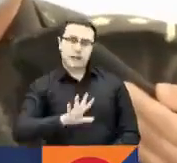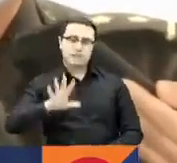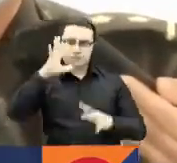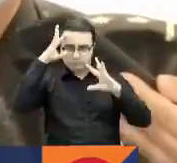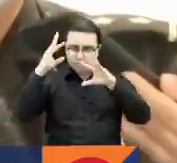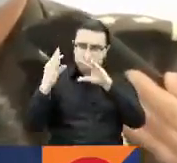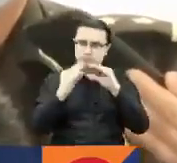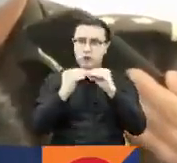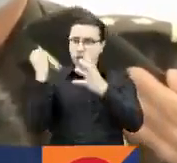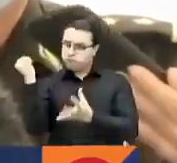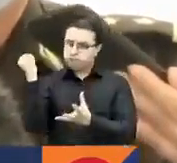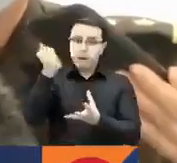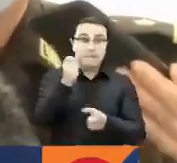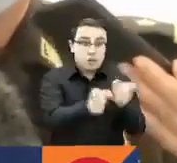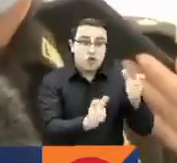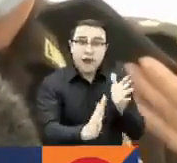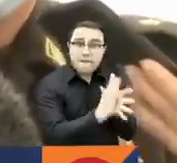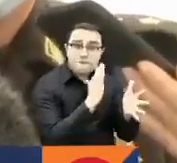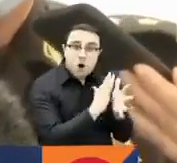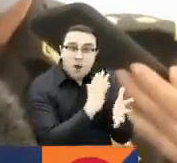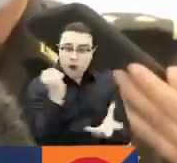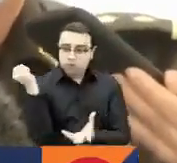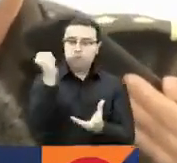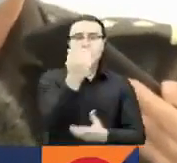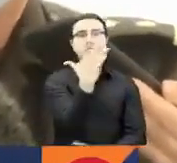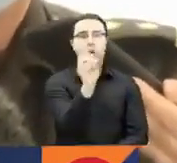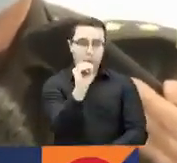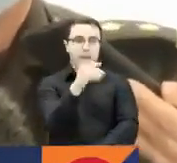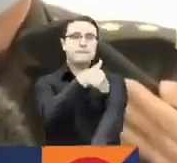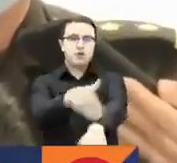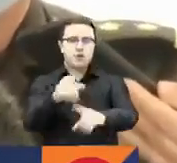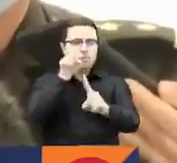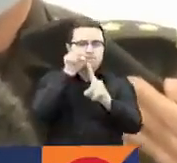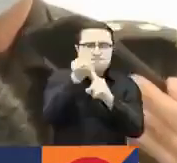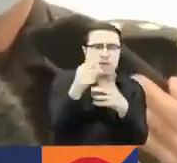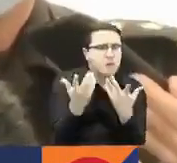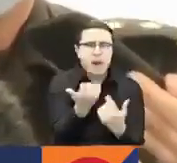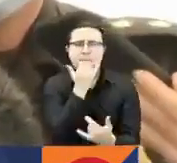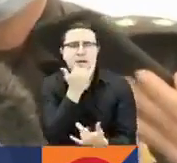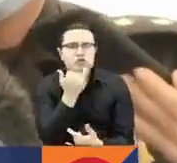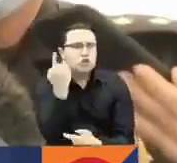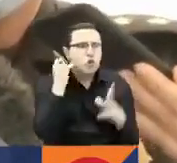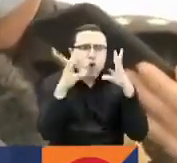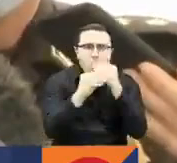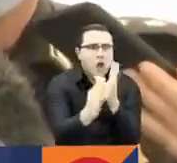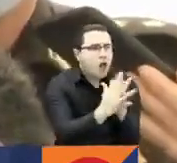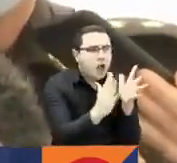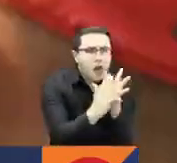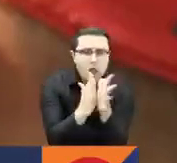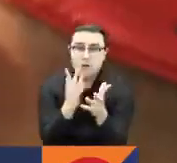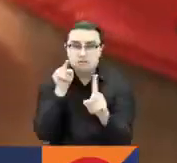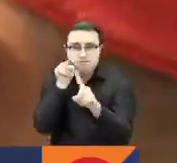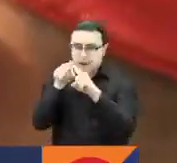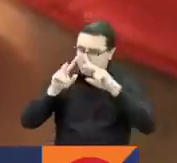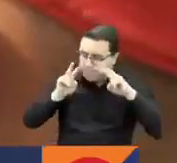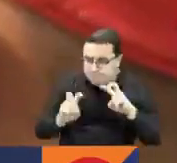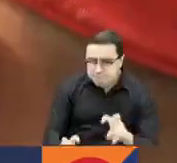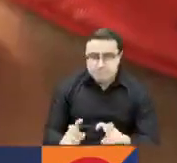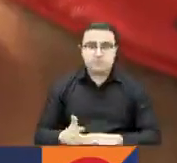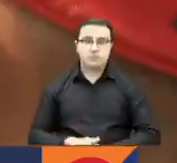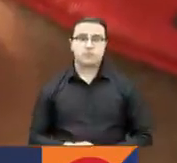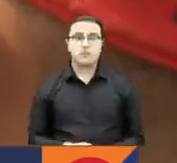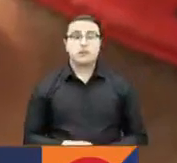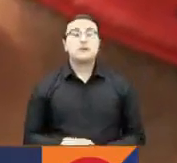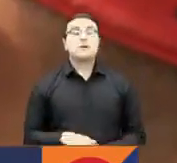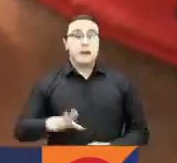generar una recompensa hasta de 50 millones de pesos para esclarecer los hechos de la noche anterior que apoya la investigación tras una reacción